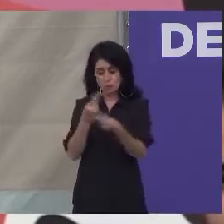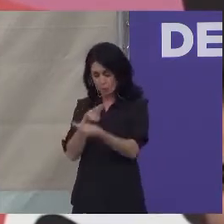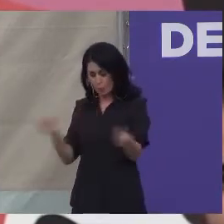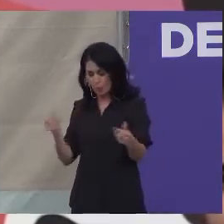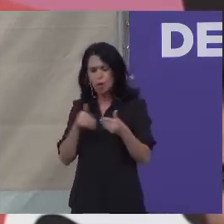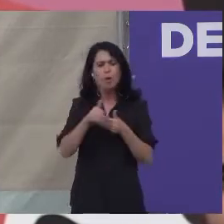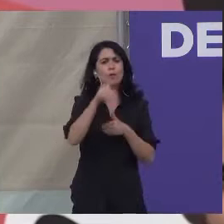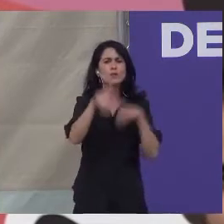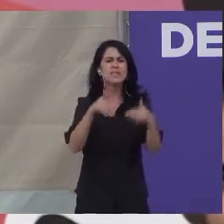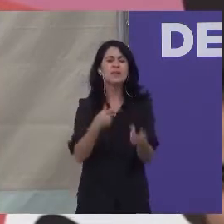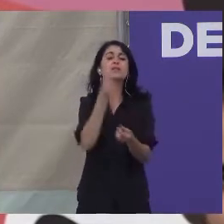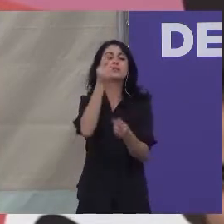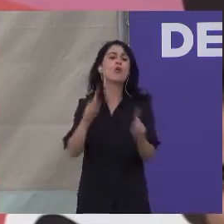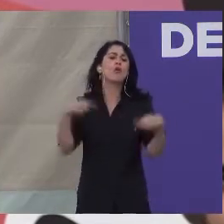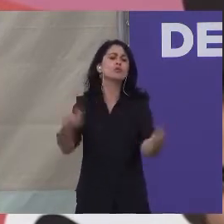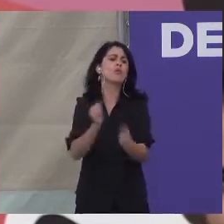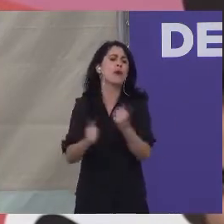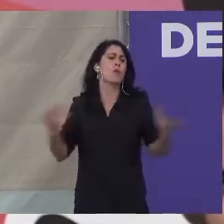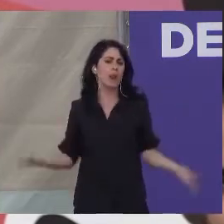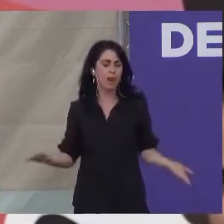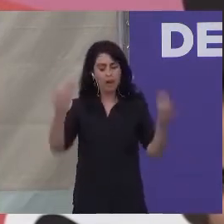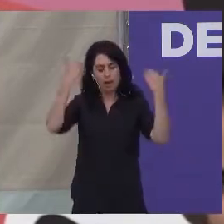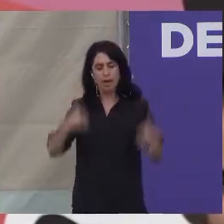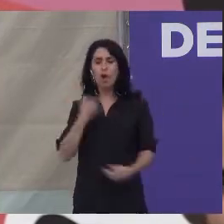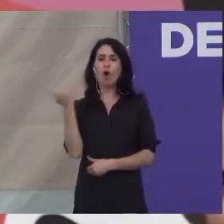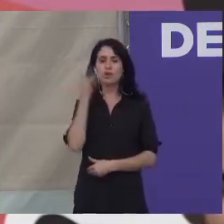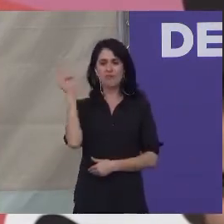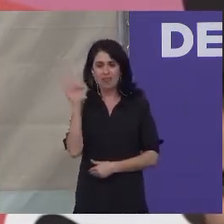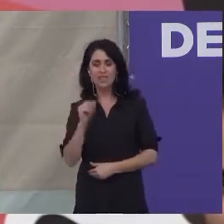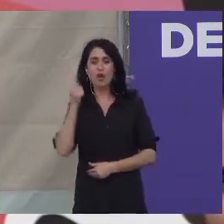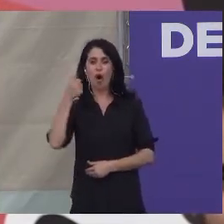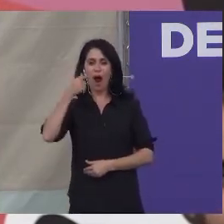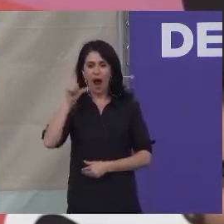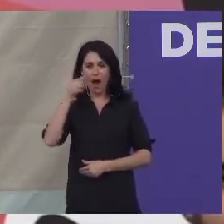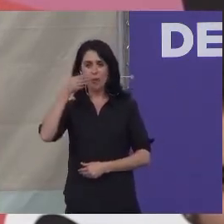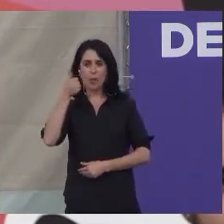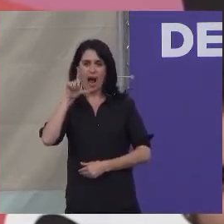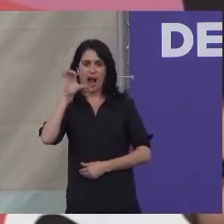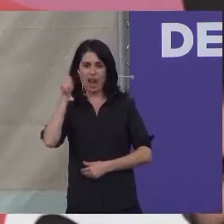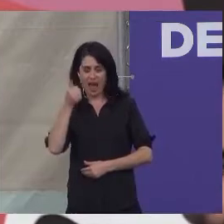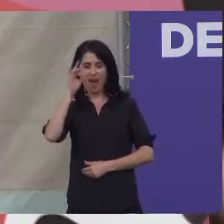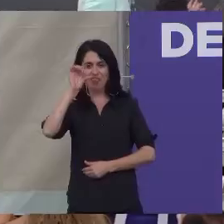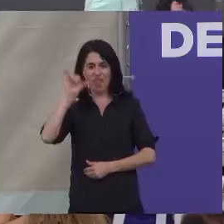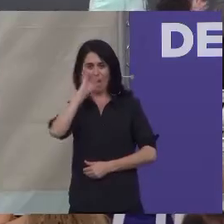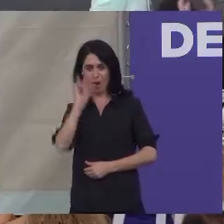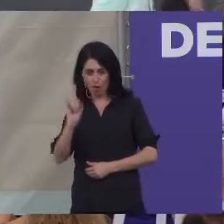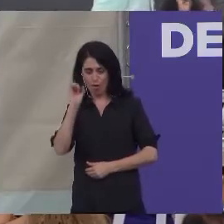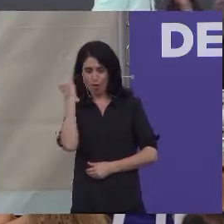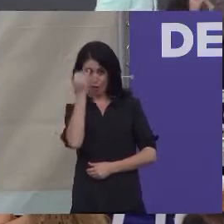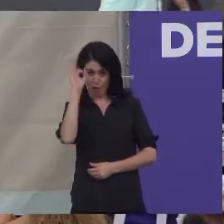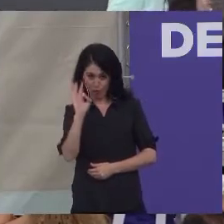existir? Soy José Francisco Albaladejo Hernández y presento mi candidatura para representante de los círculos.